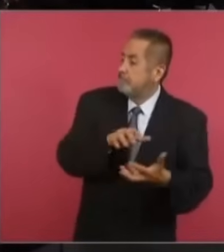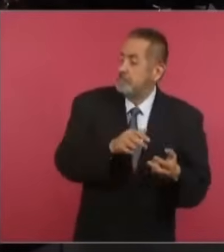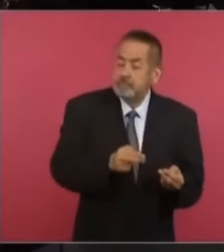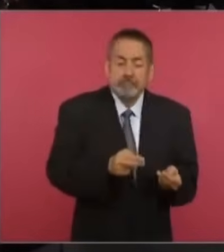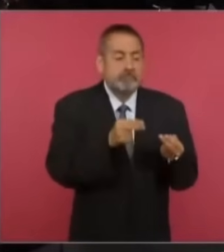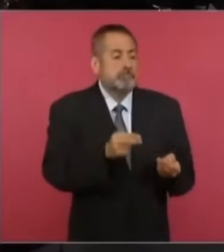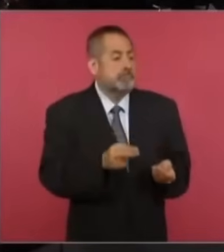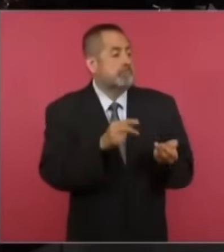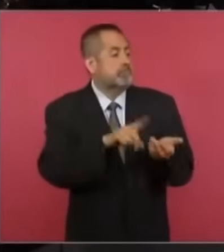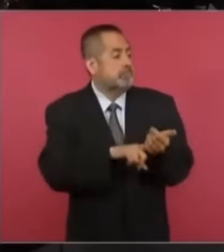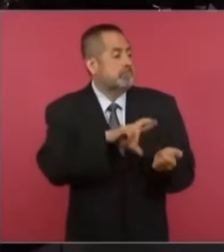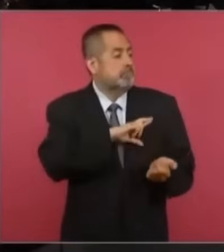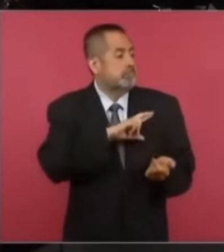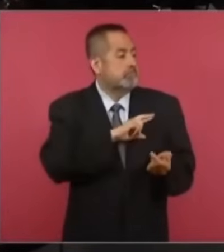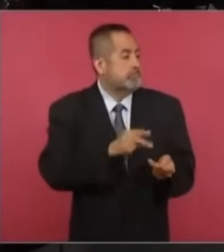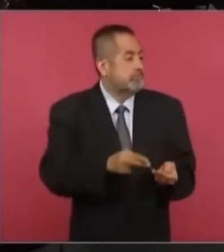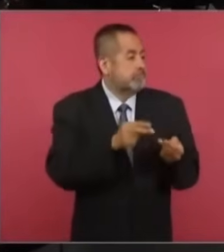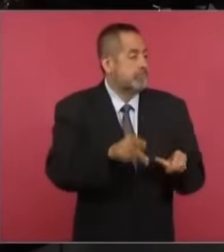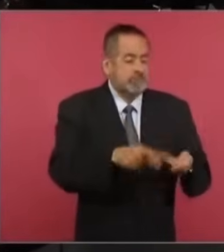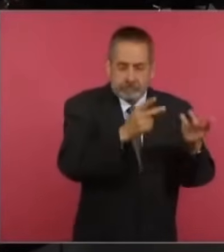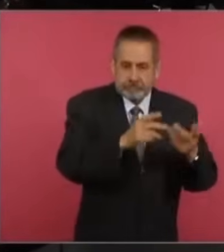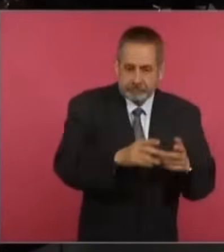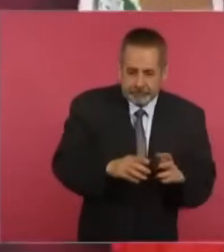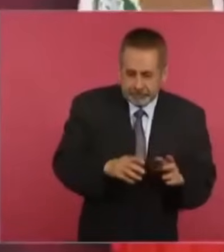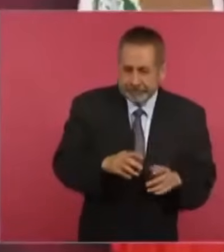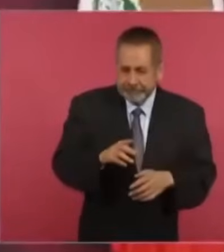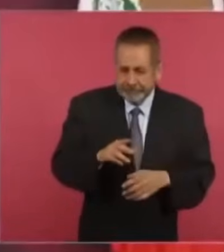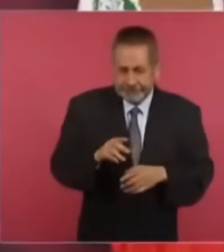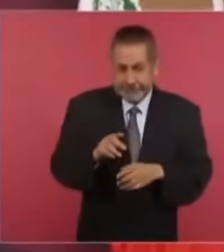todavía para que votaran